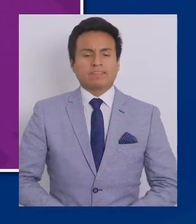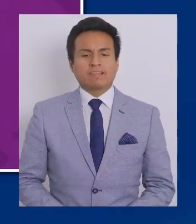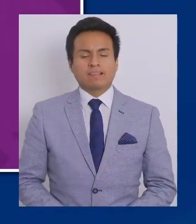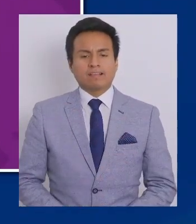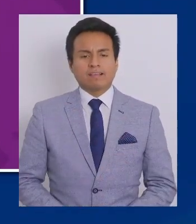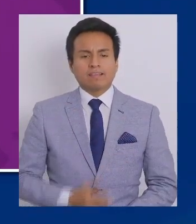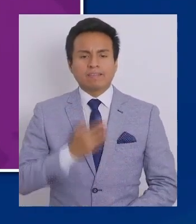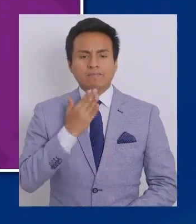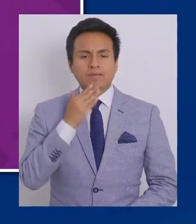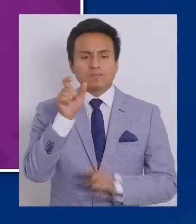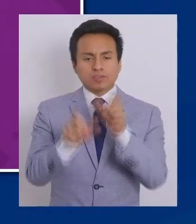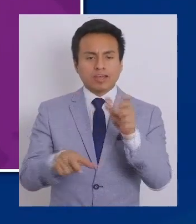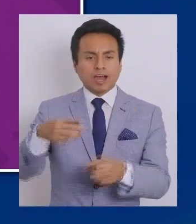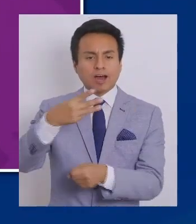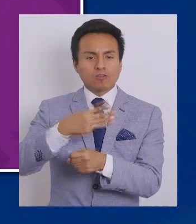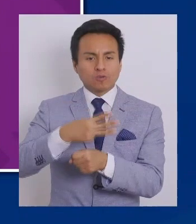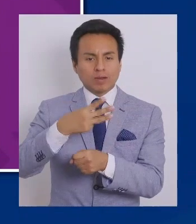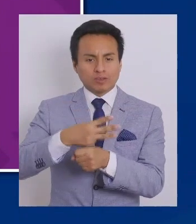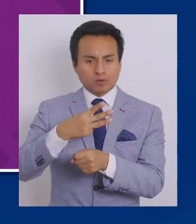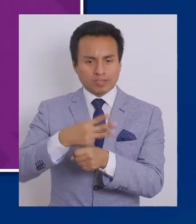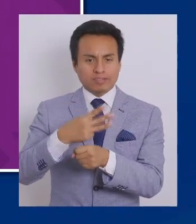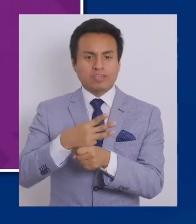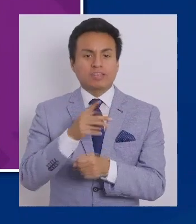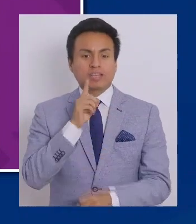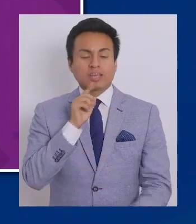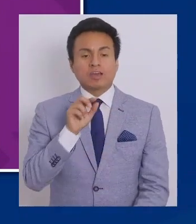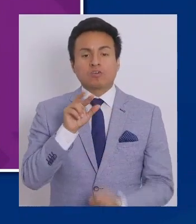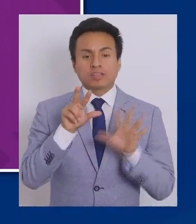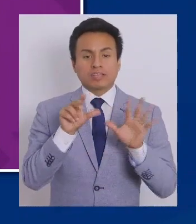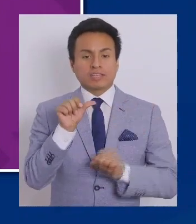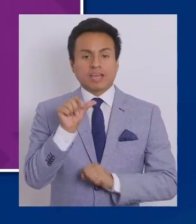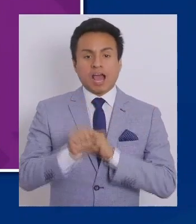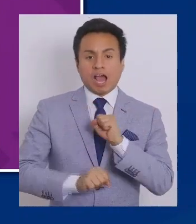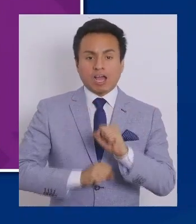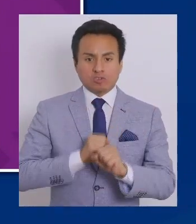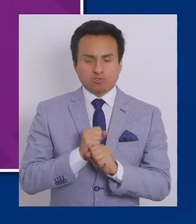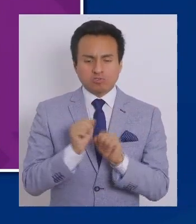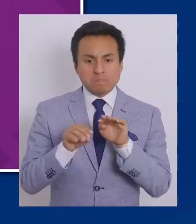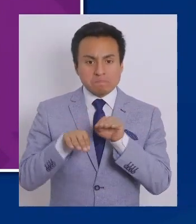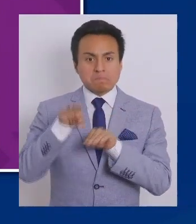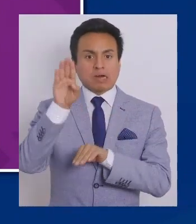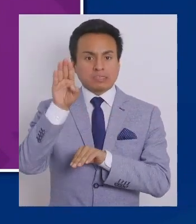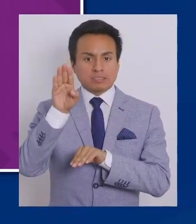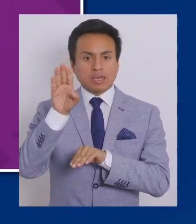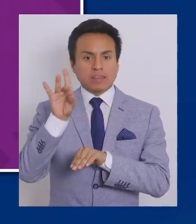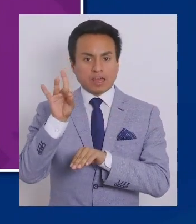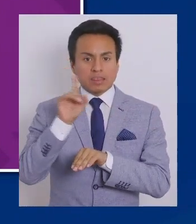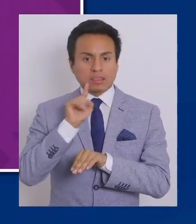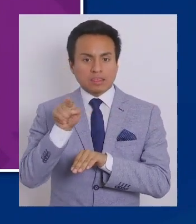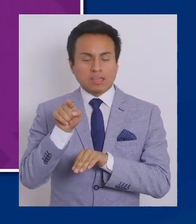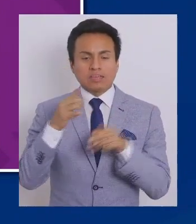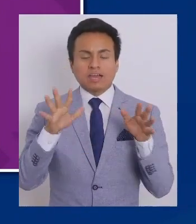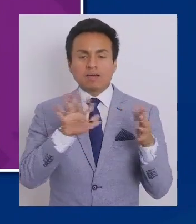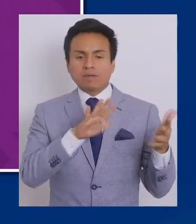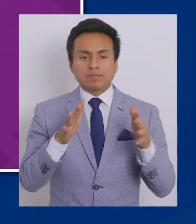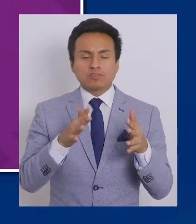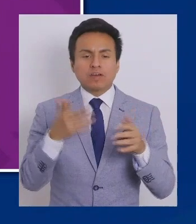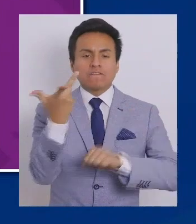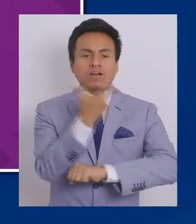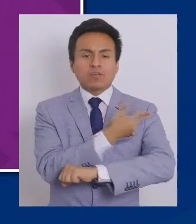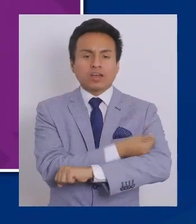adultos mayores de 87 años y más hemos alcanzado a vacunar